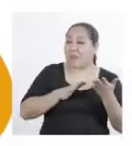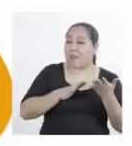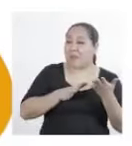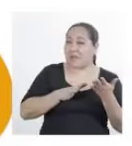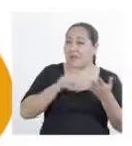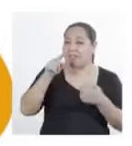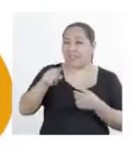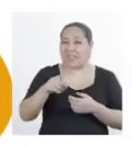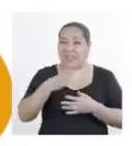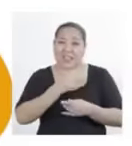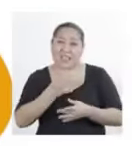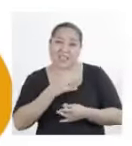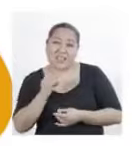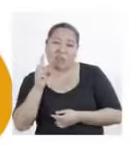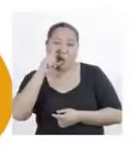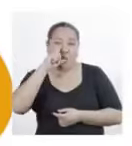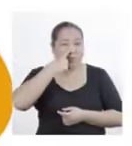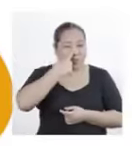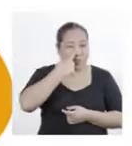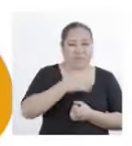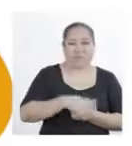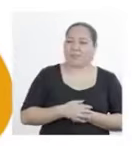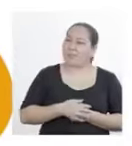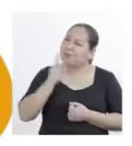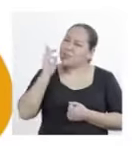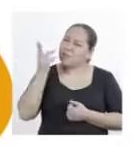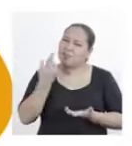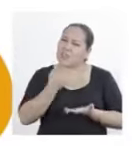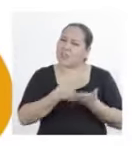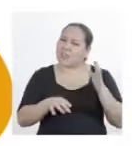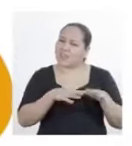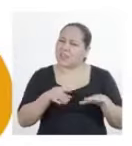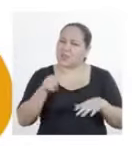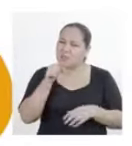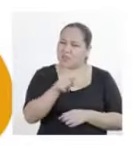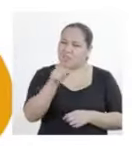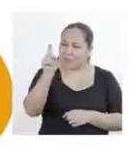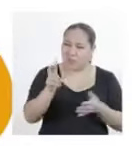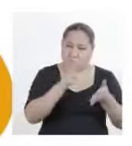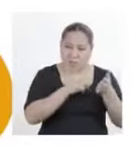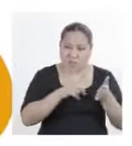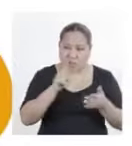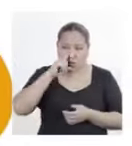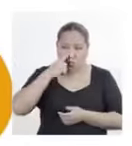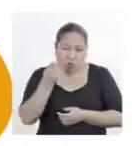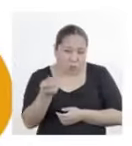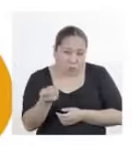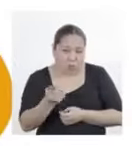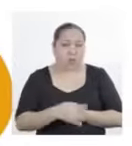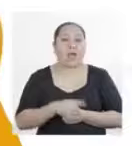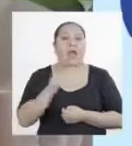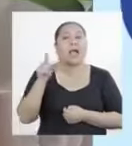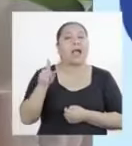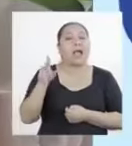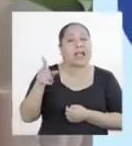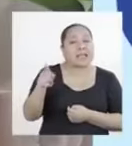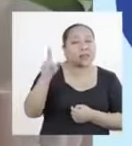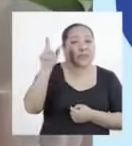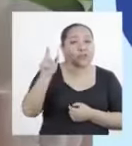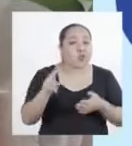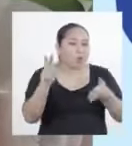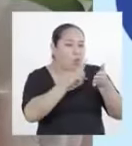muerte Interesas o aburres No hay otra Profesor, ¿qué hacer para no aburrir al lector? Hay que